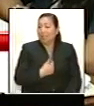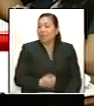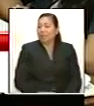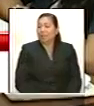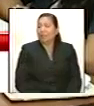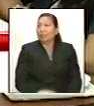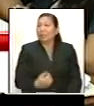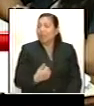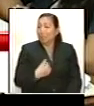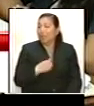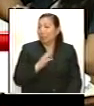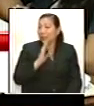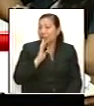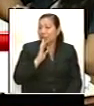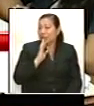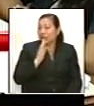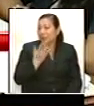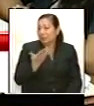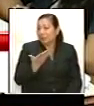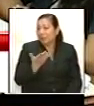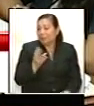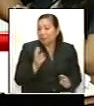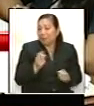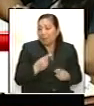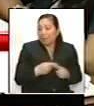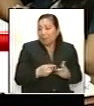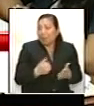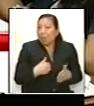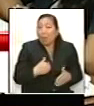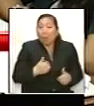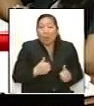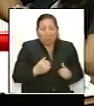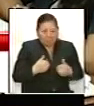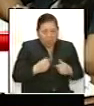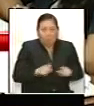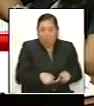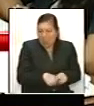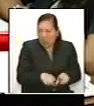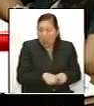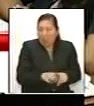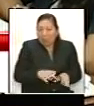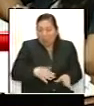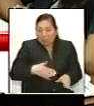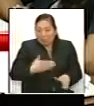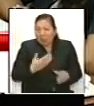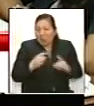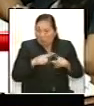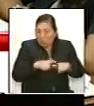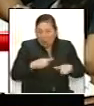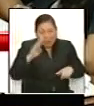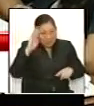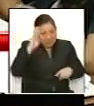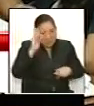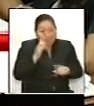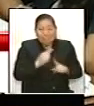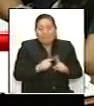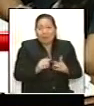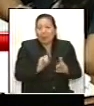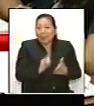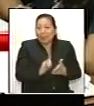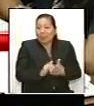repetir, ya estoy hablando a título personal, lo cual yo lo haría también posiblemente en una comisaría, ¿no? Es